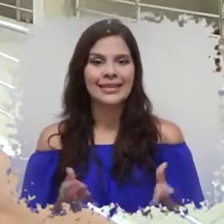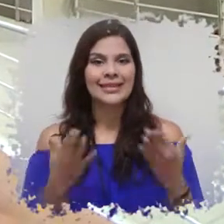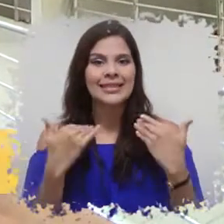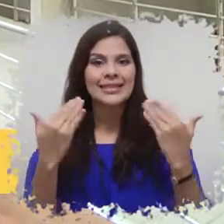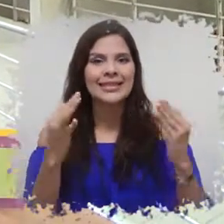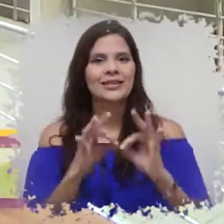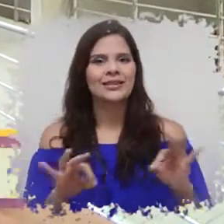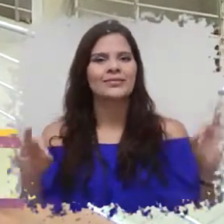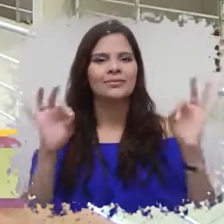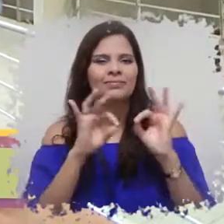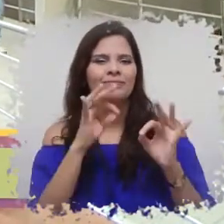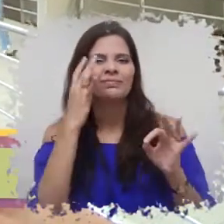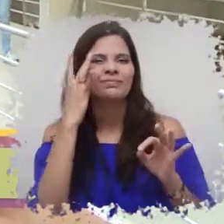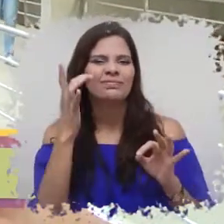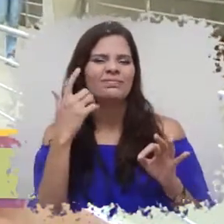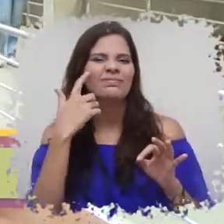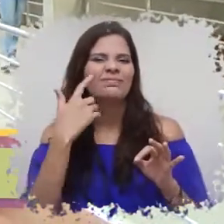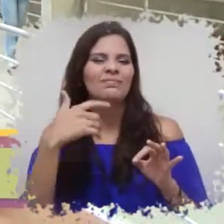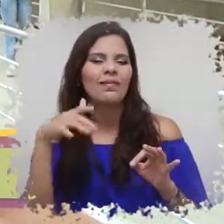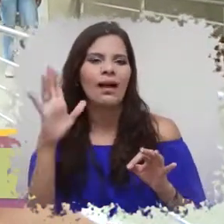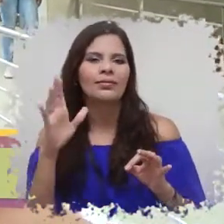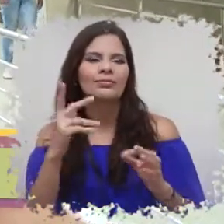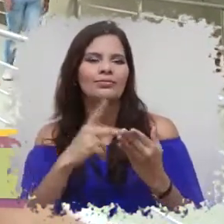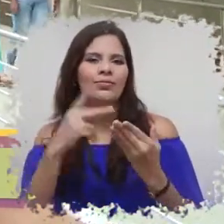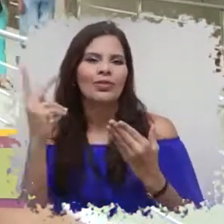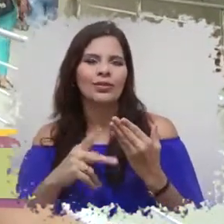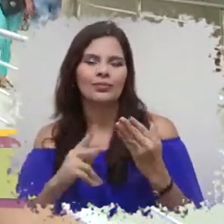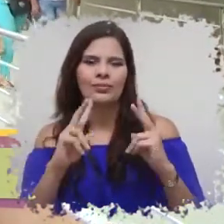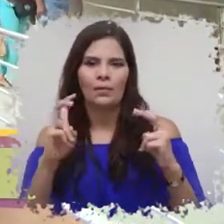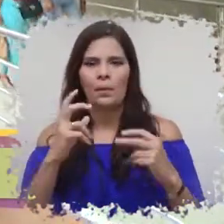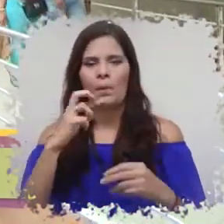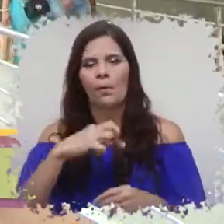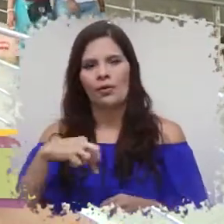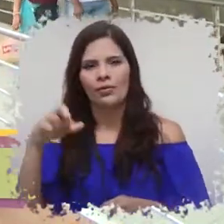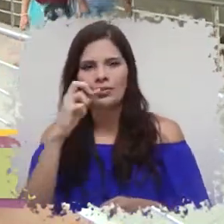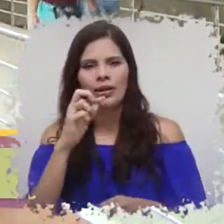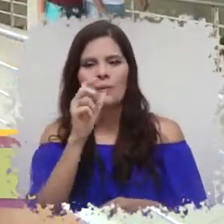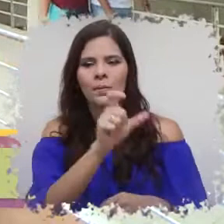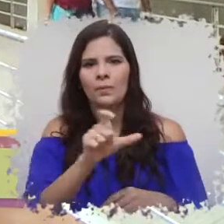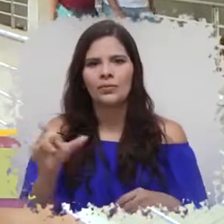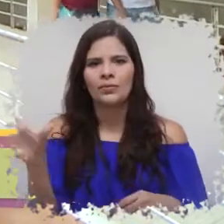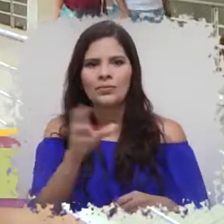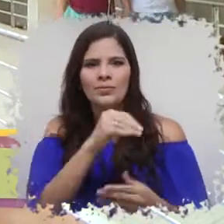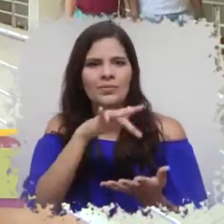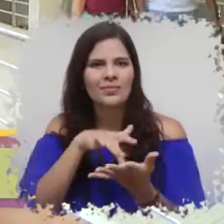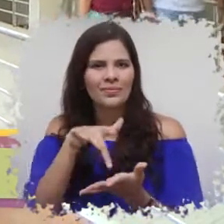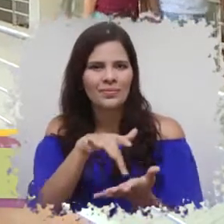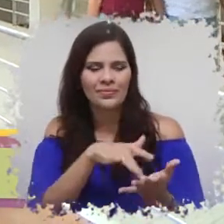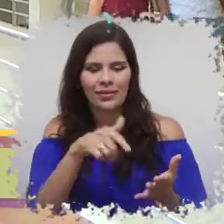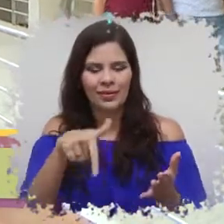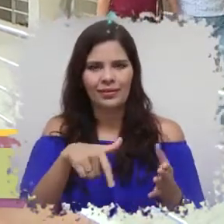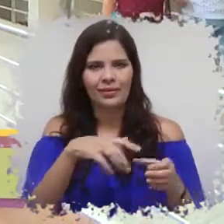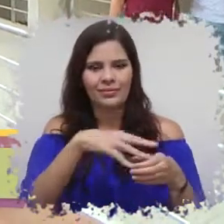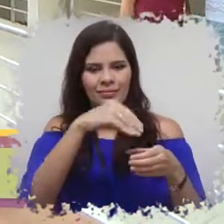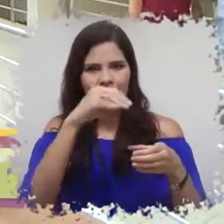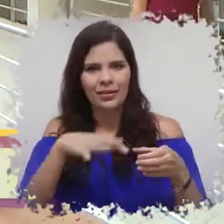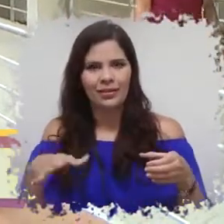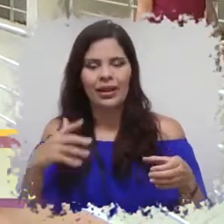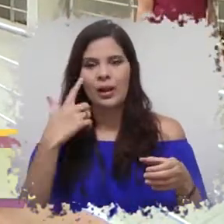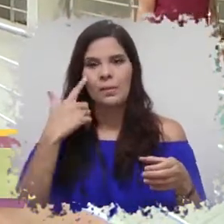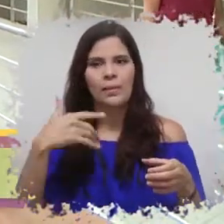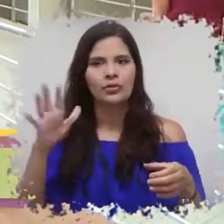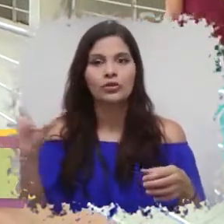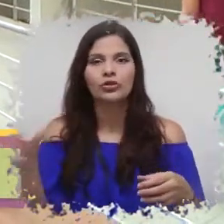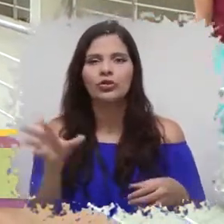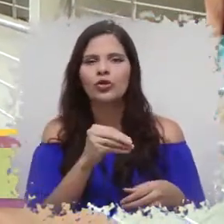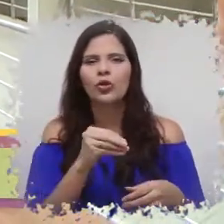importante, pues, porque estos proyectos son ya de carácter totalmente profesional. Todo el equipo técnico, todas las personas que participan,